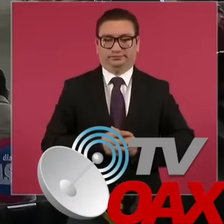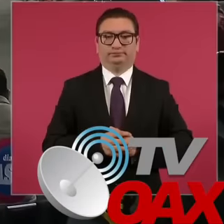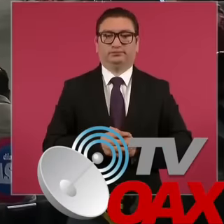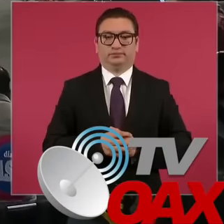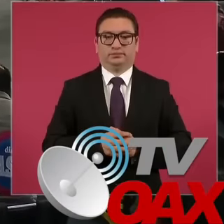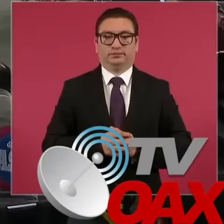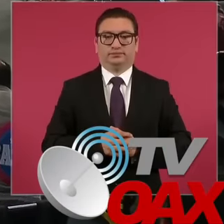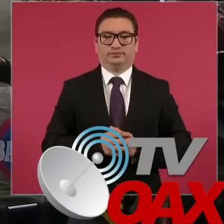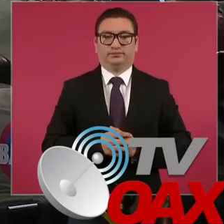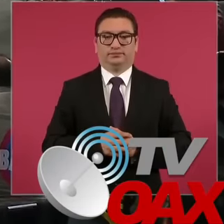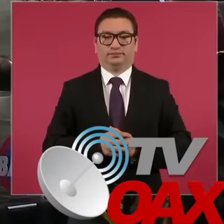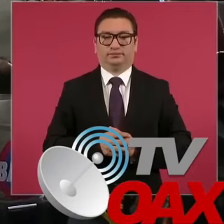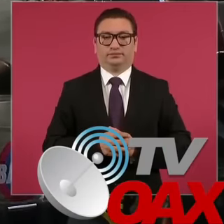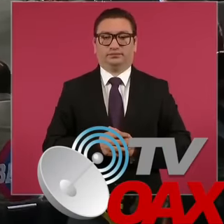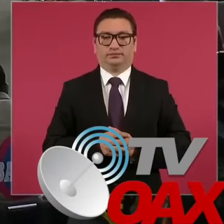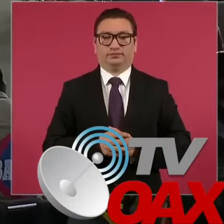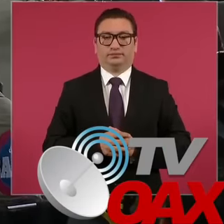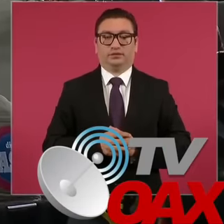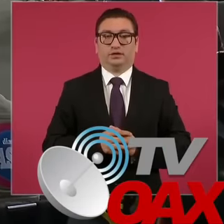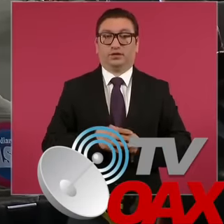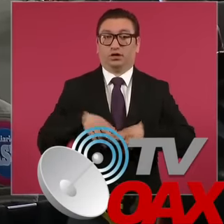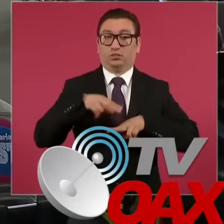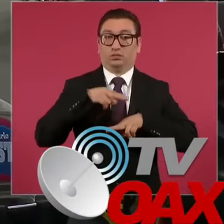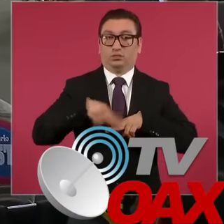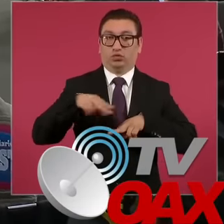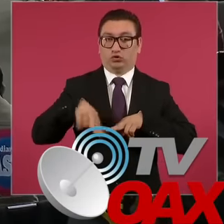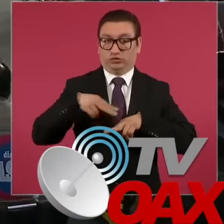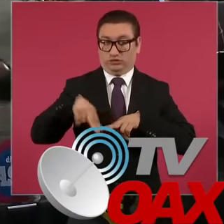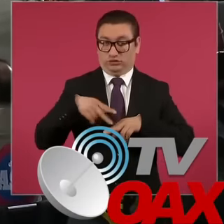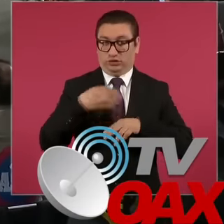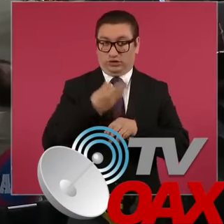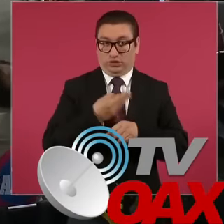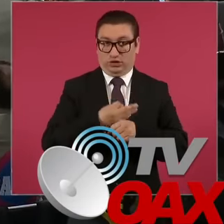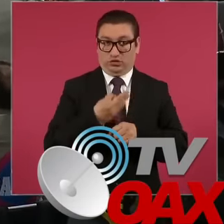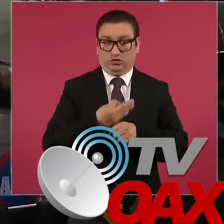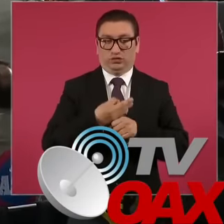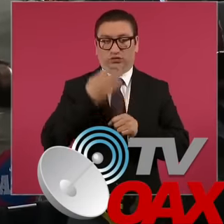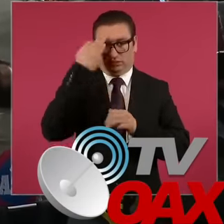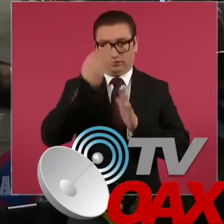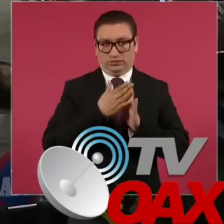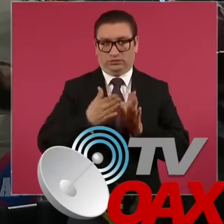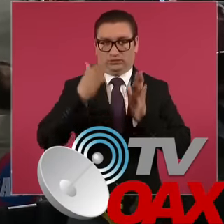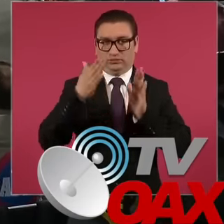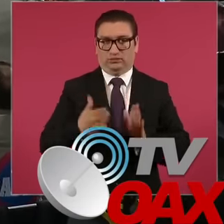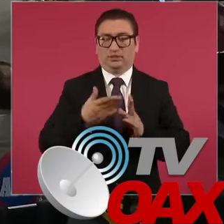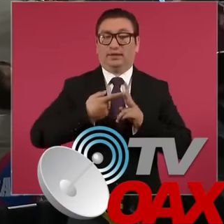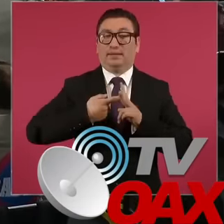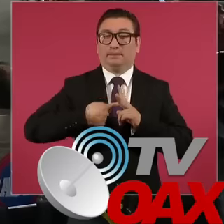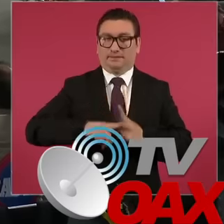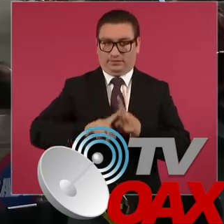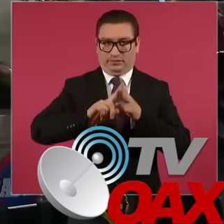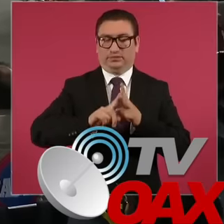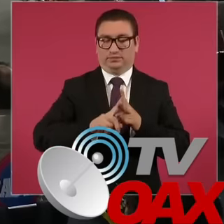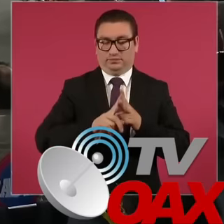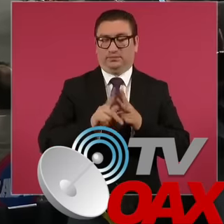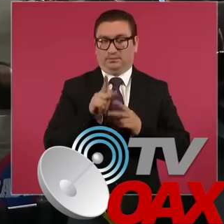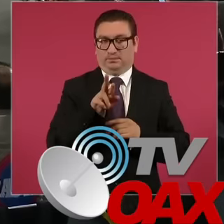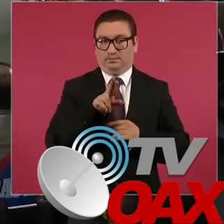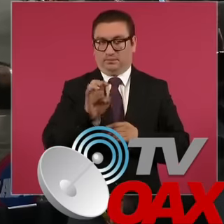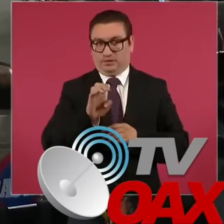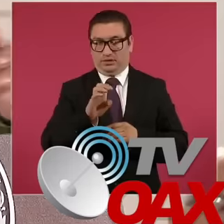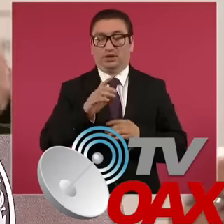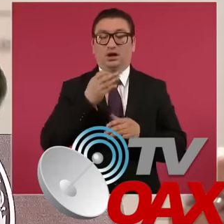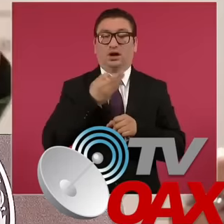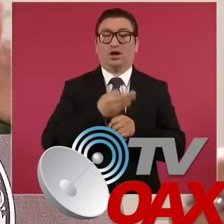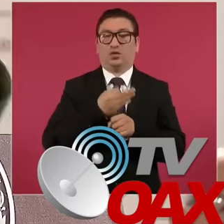Pues la boletería, como les dije, ahorita es la etapa de preoperación. Solamente